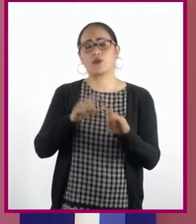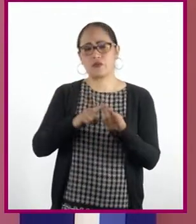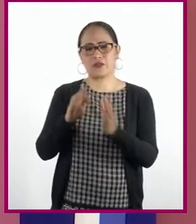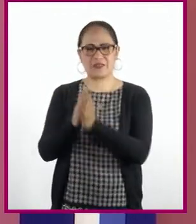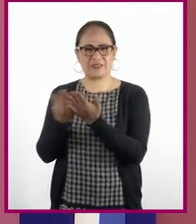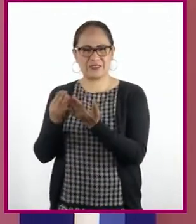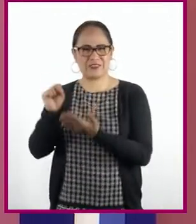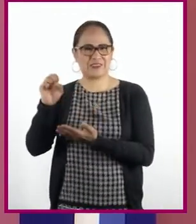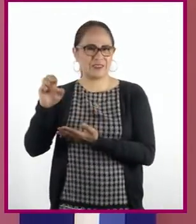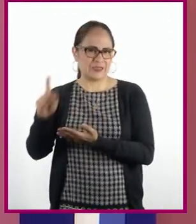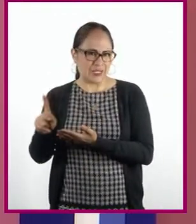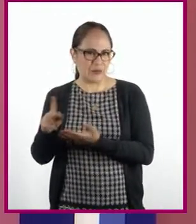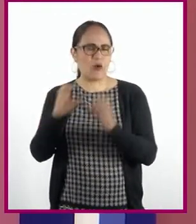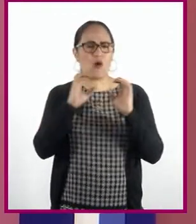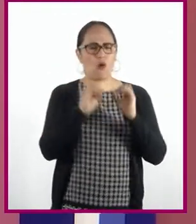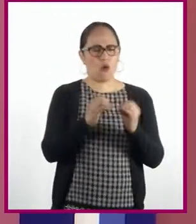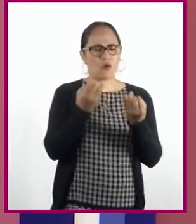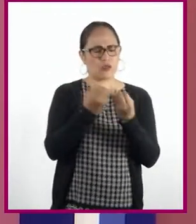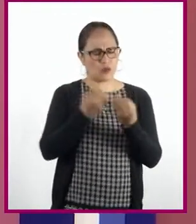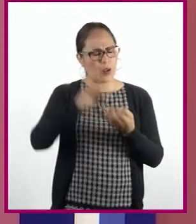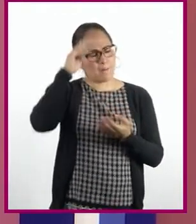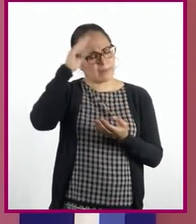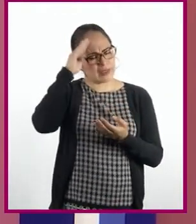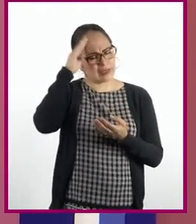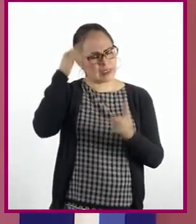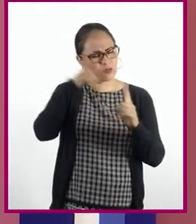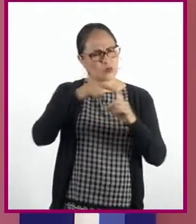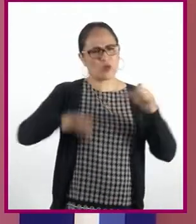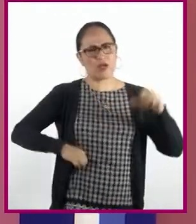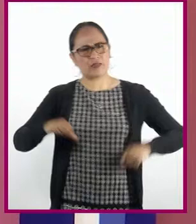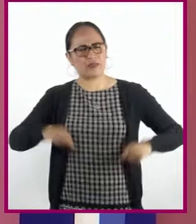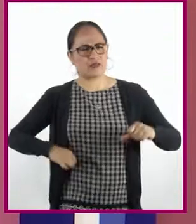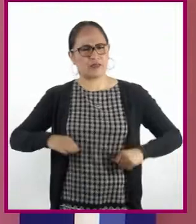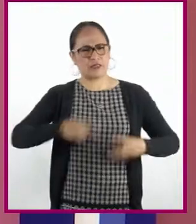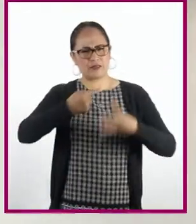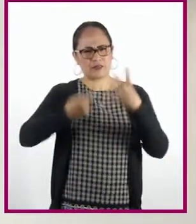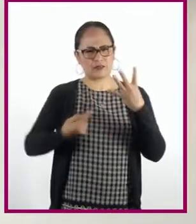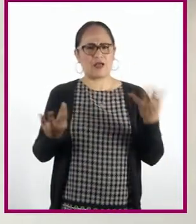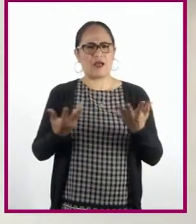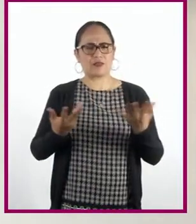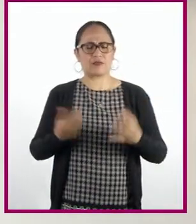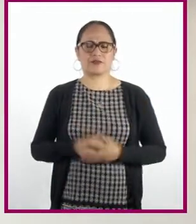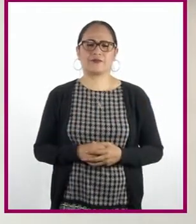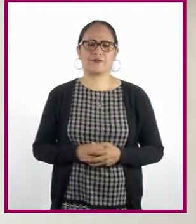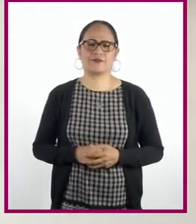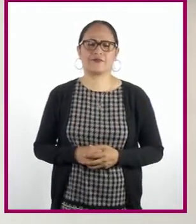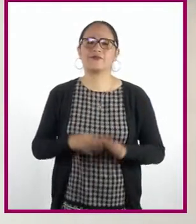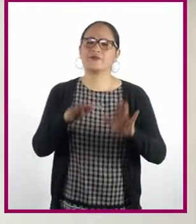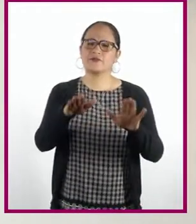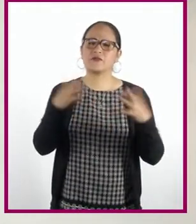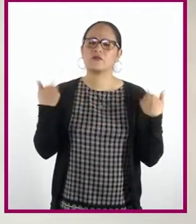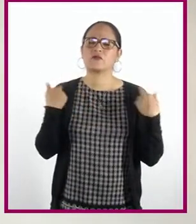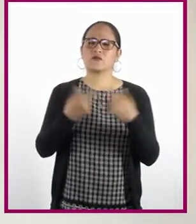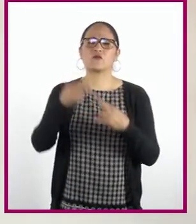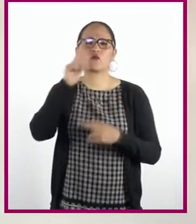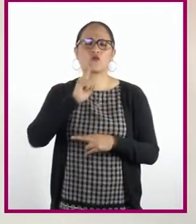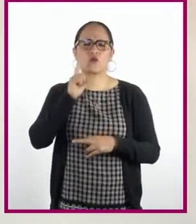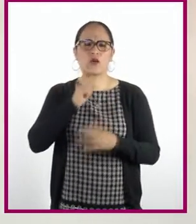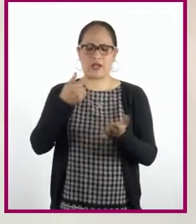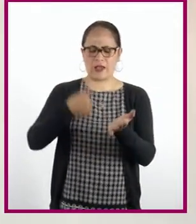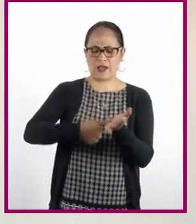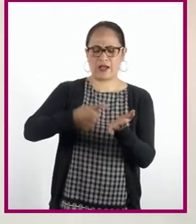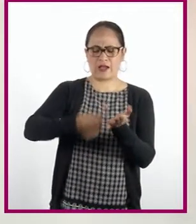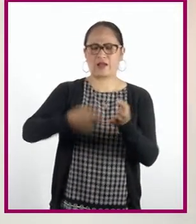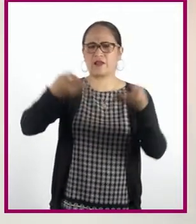texto o al reflexionar en torno a los retos que se sugieren. Profesora, las cartas formales